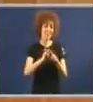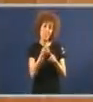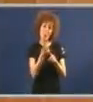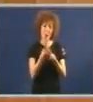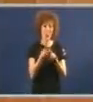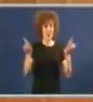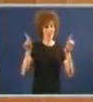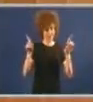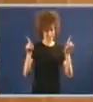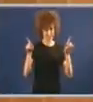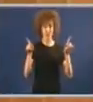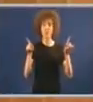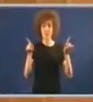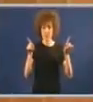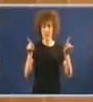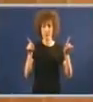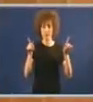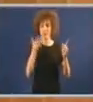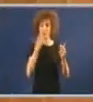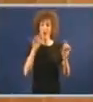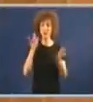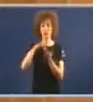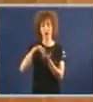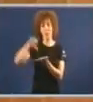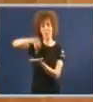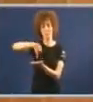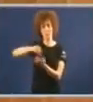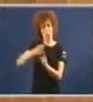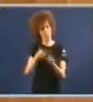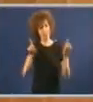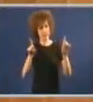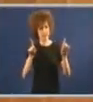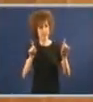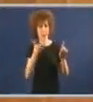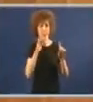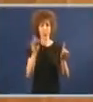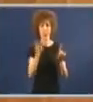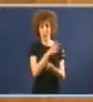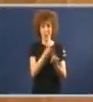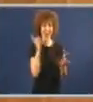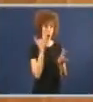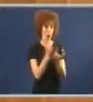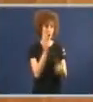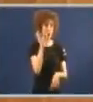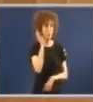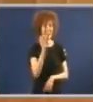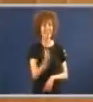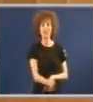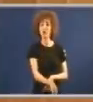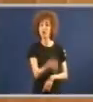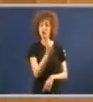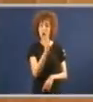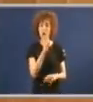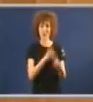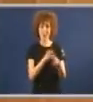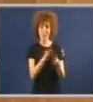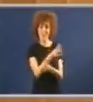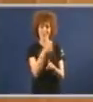diferentes que a acometida en entornos urbáns. A violencia contra as mulleres non só se limita ás agresións